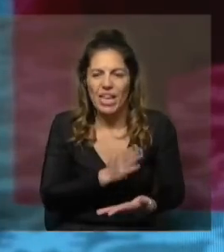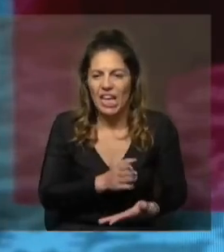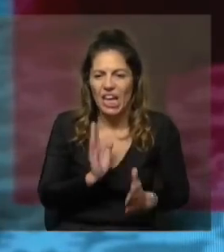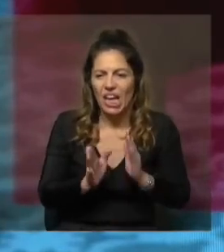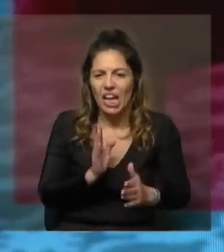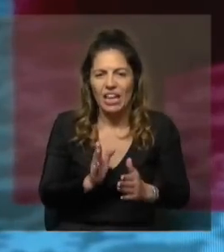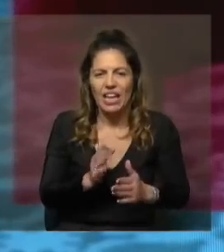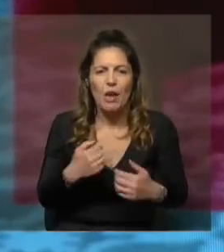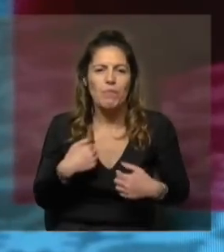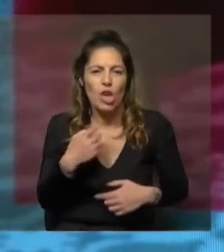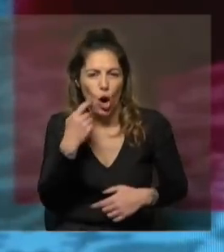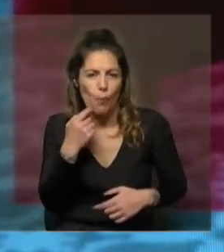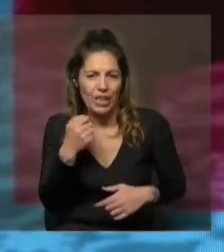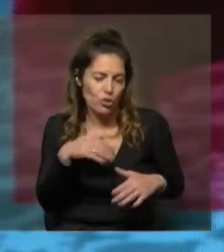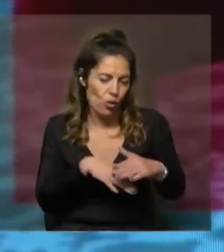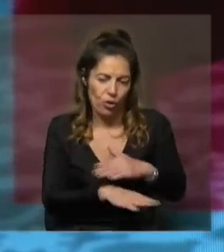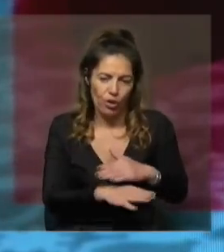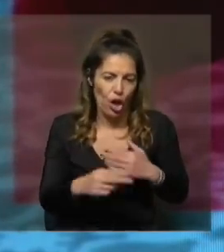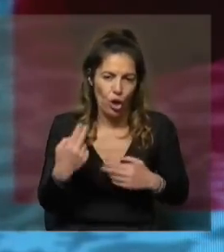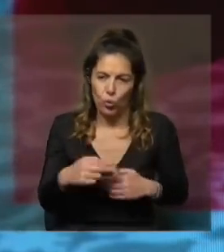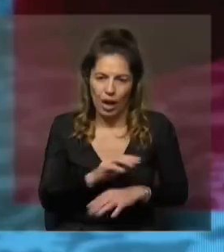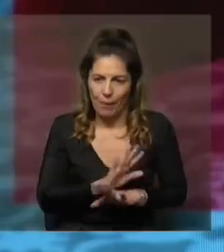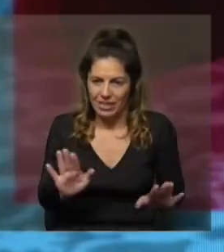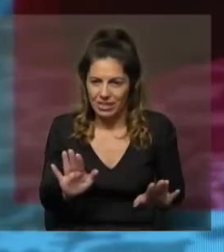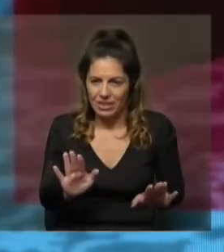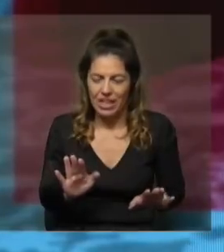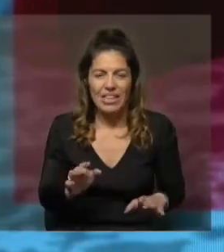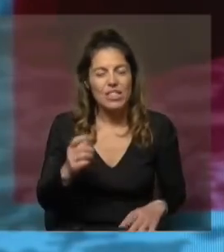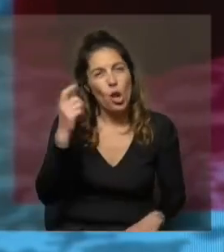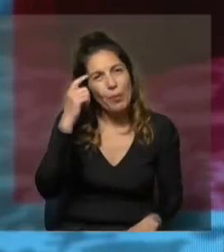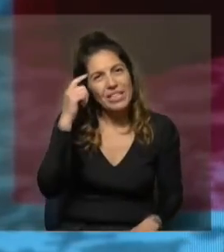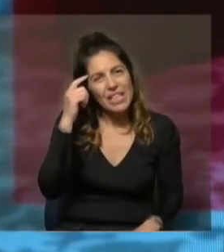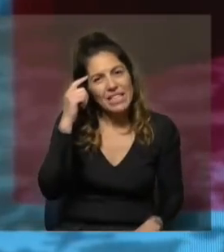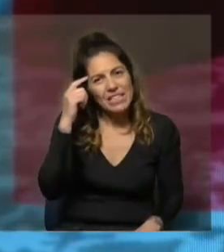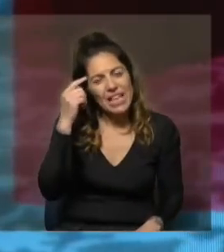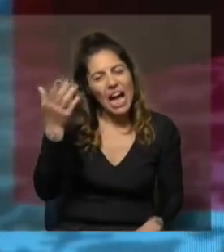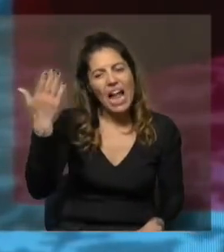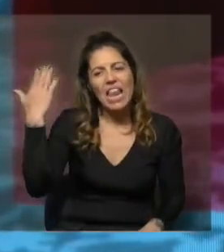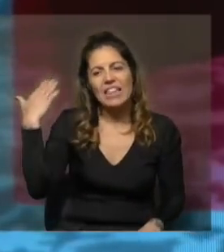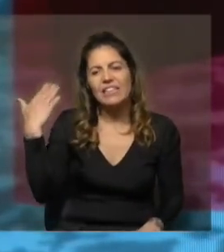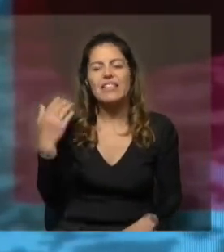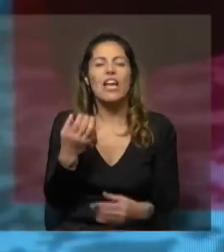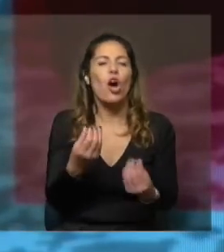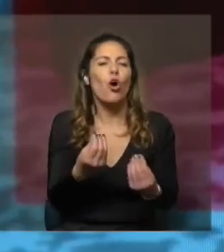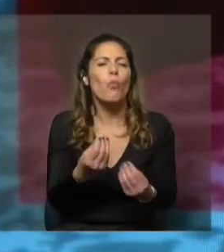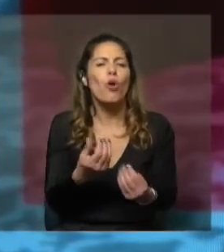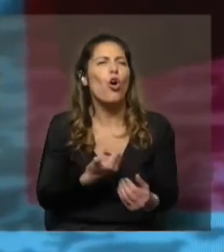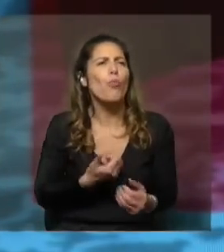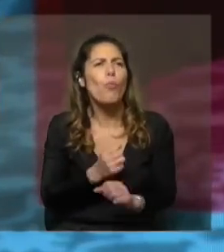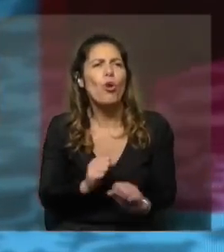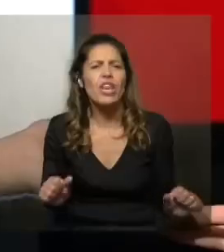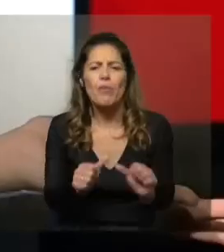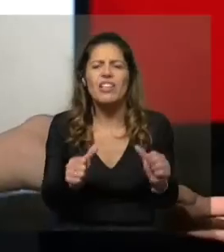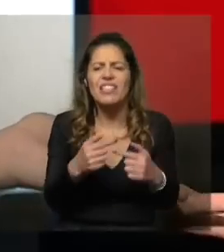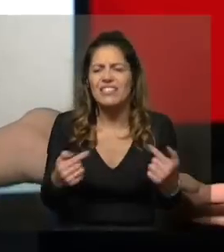ya quedó en un cajón y nunca más que si lo pensás a la distancia Cómo podíamos hacer esas Cómo se podían